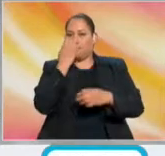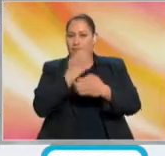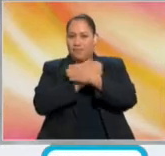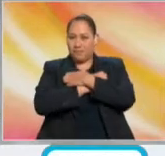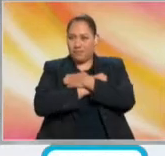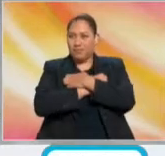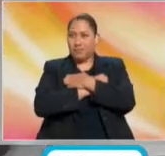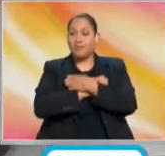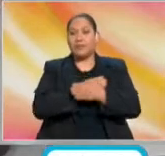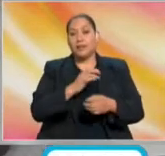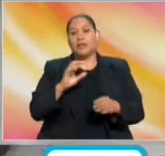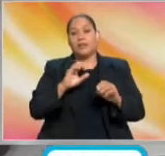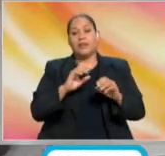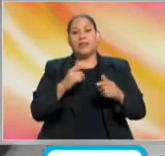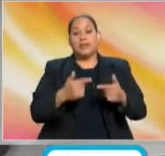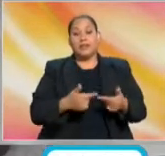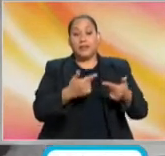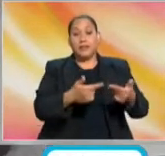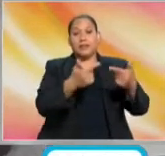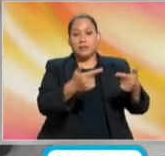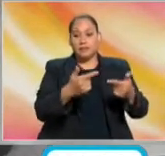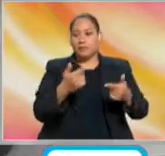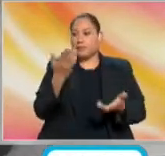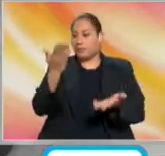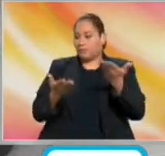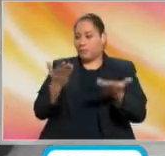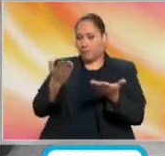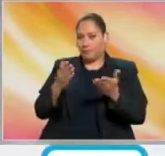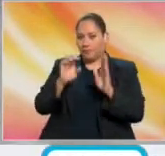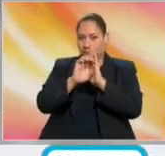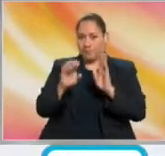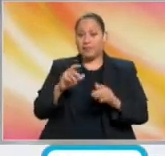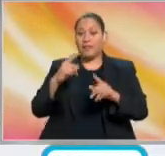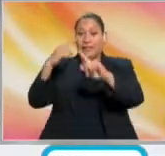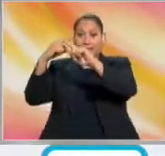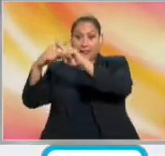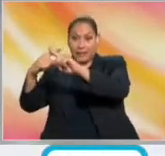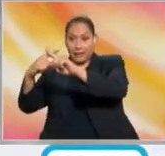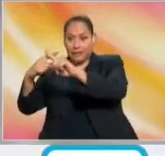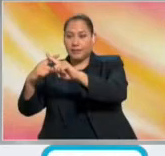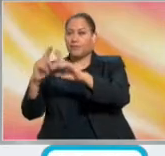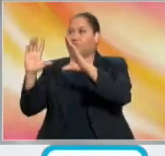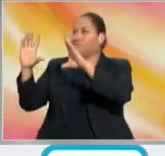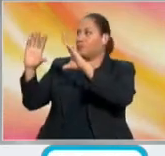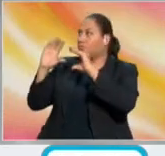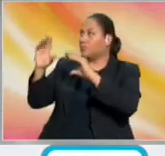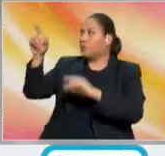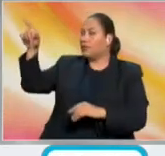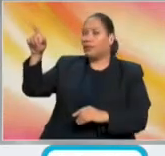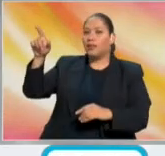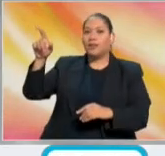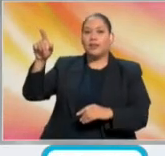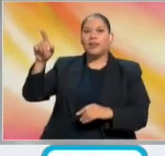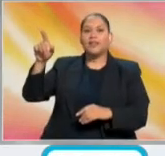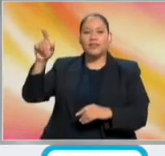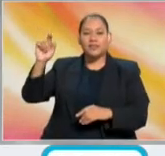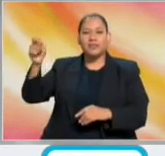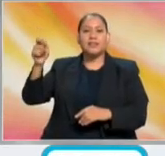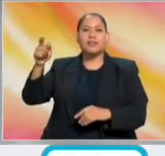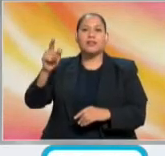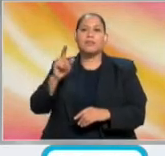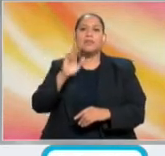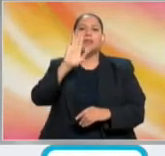sí tiene que ver mucho la generación de la que vienes, porque, a ver, a los X los educaron esta vieja guardia, ¿no? Esta generación